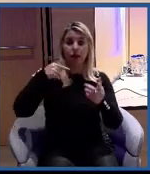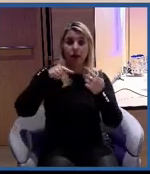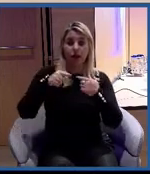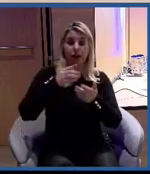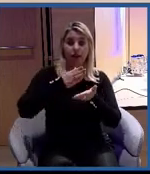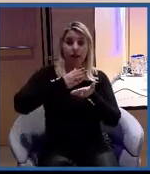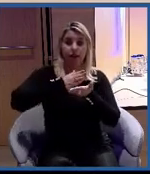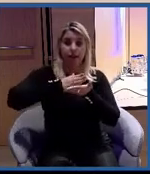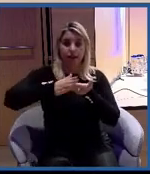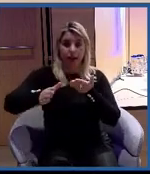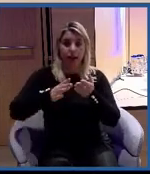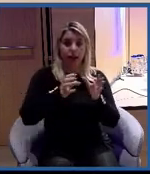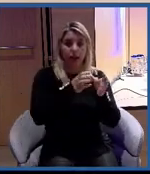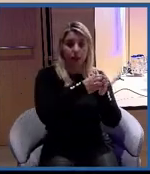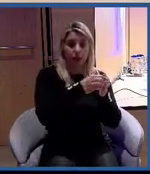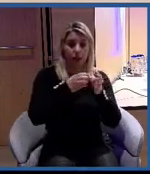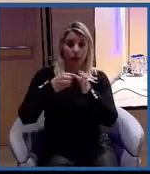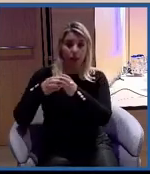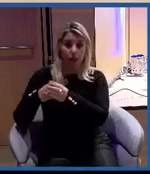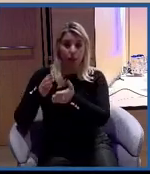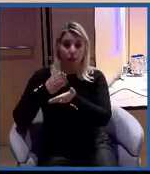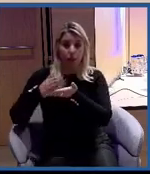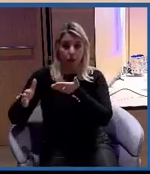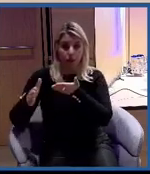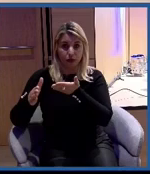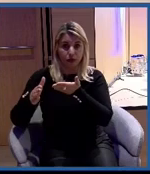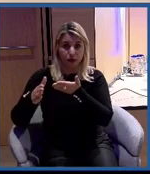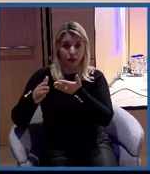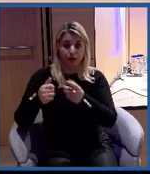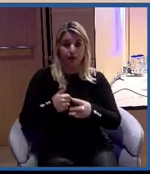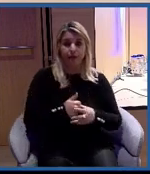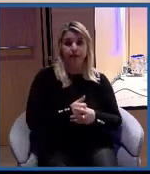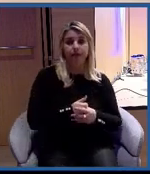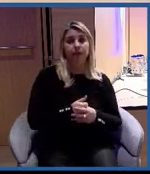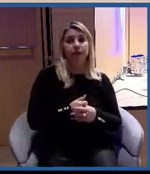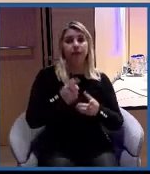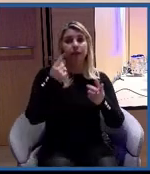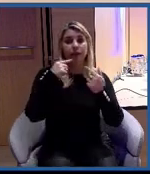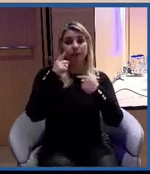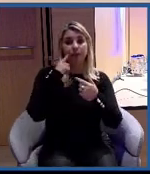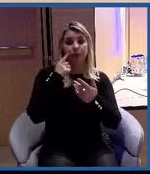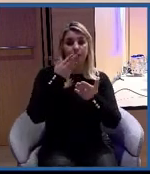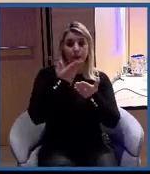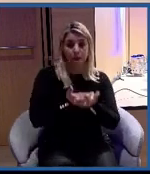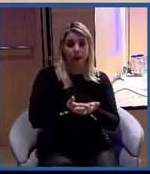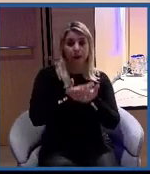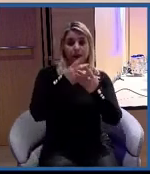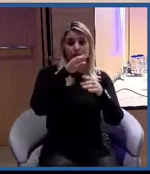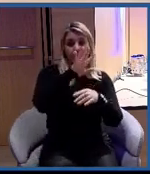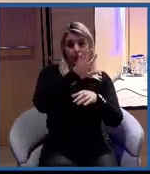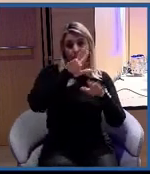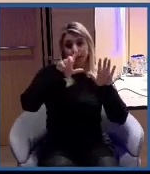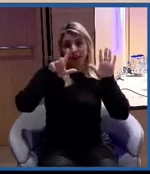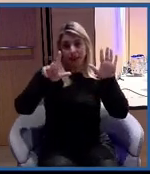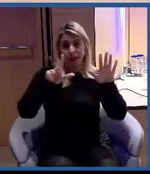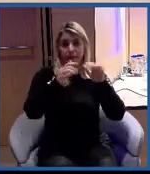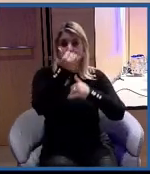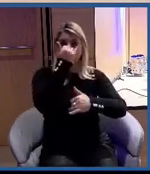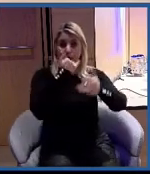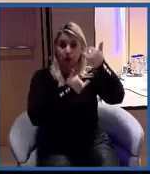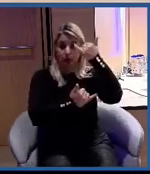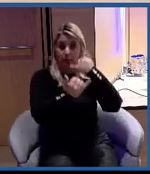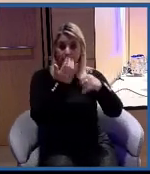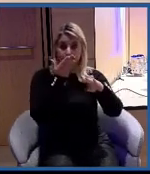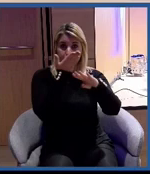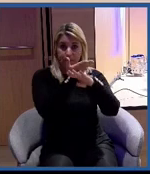a un partido a dos partidos de la contienda presentamos 57 solicitudes de información para